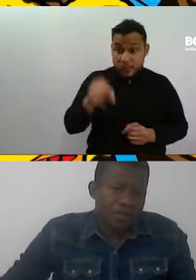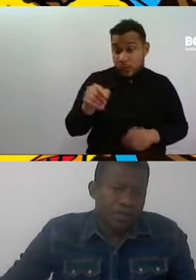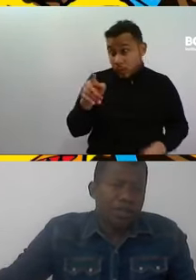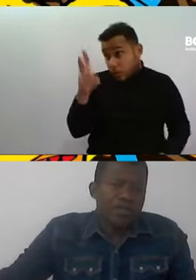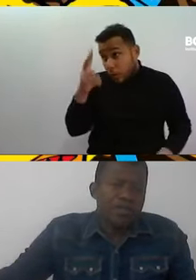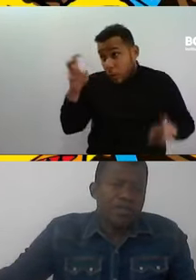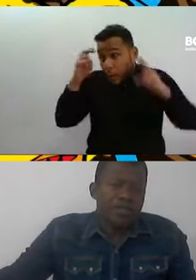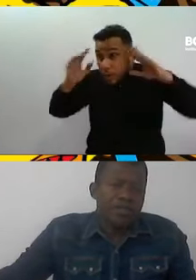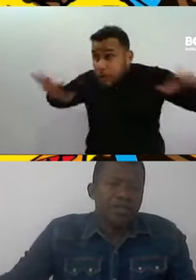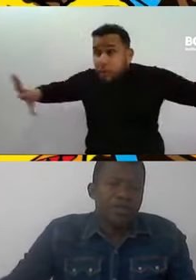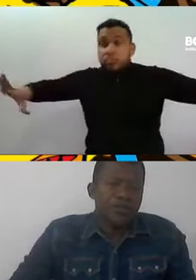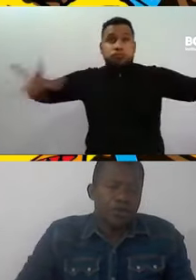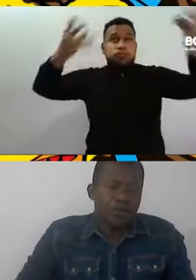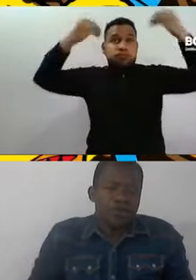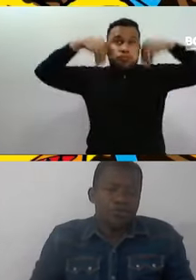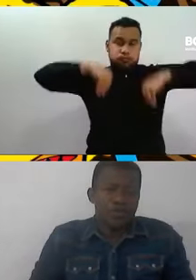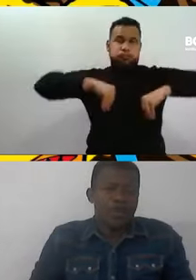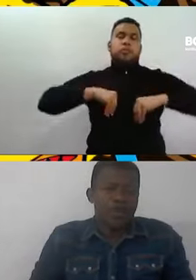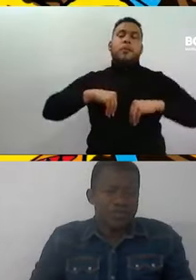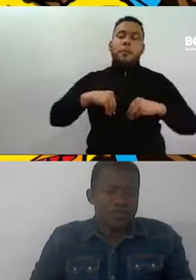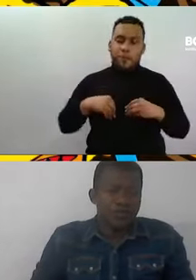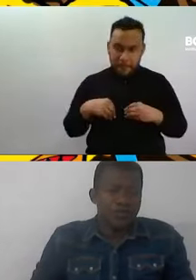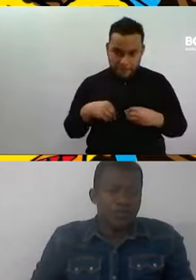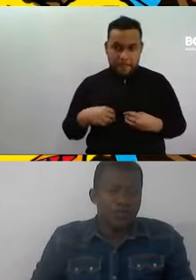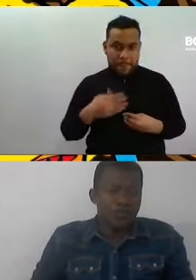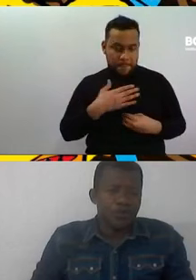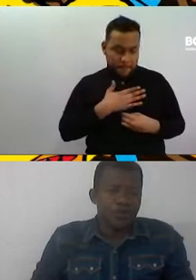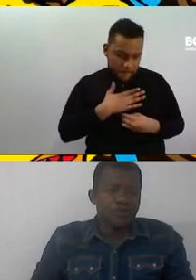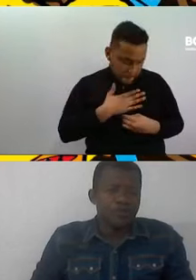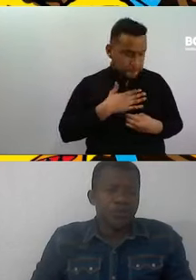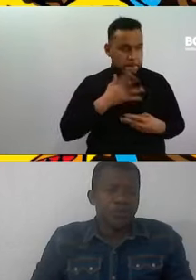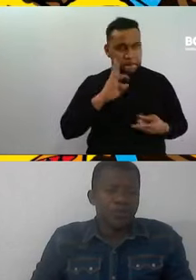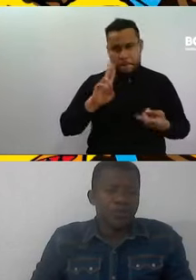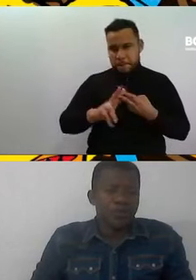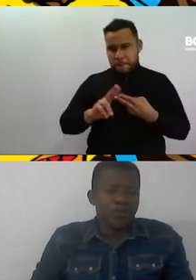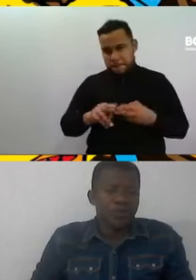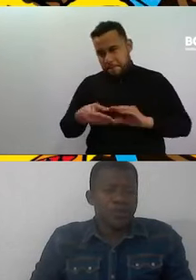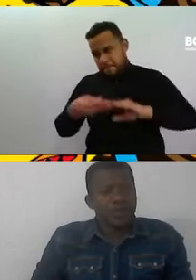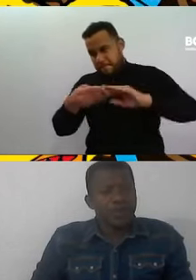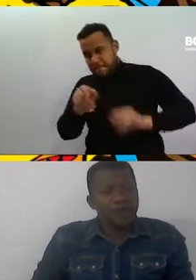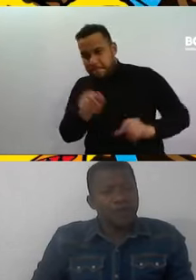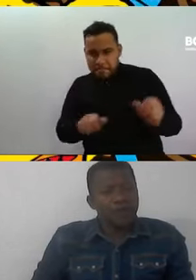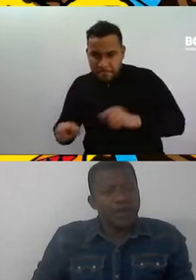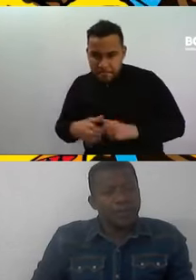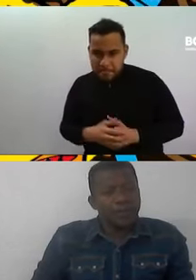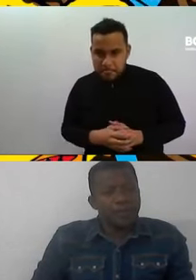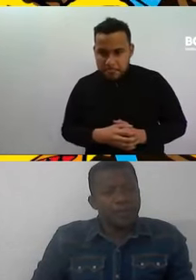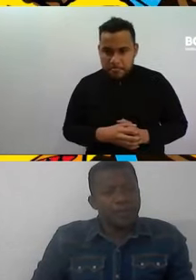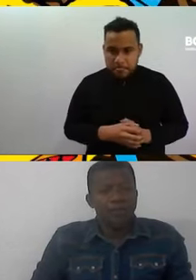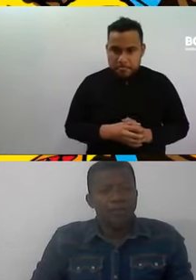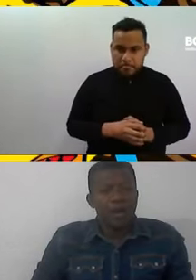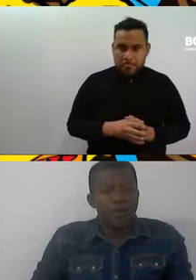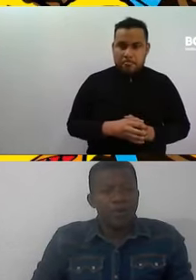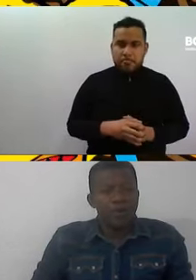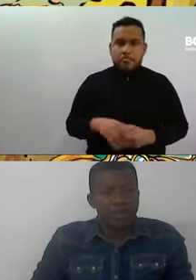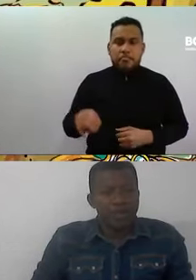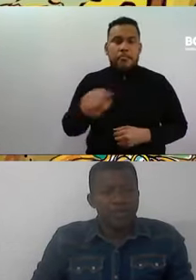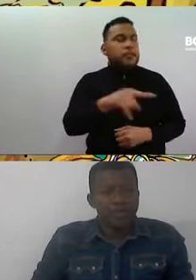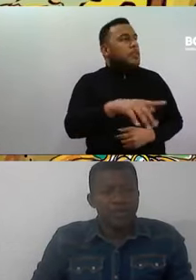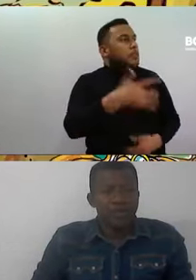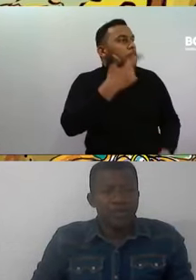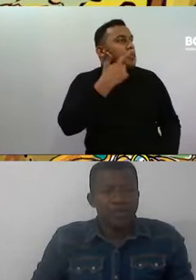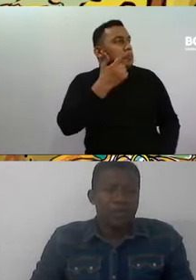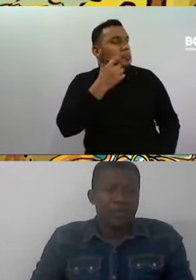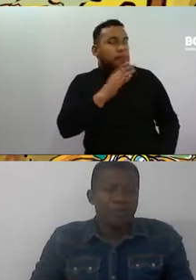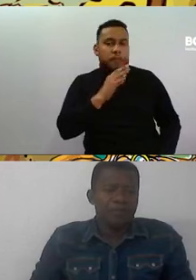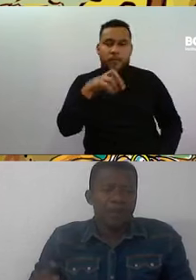conocimiento que directamente bebí. Yo conocí a Niceto, que fue el papá